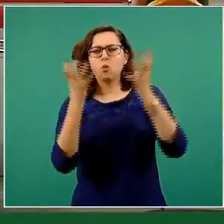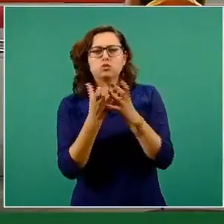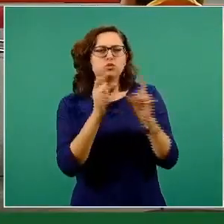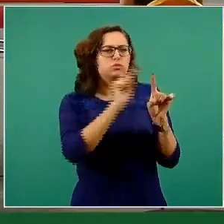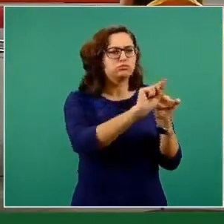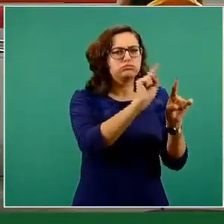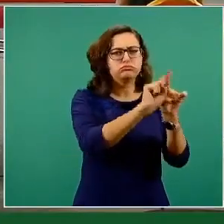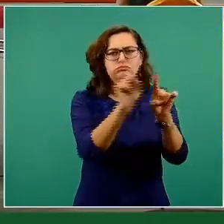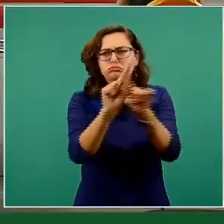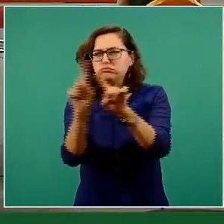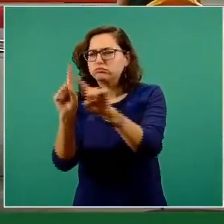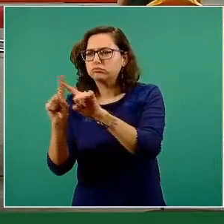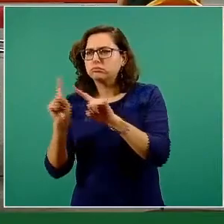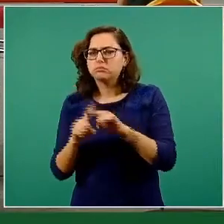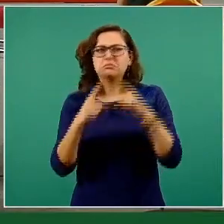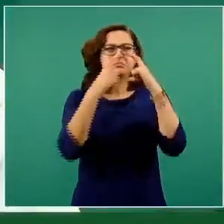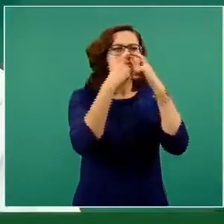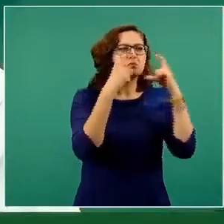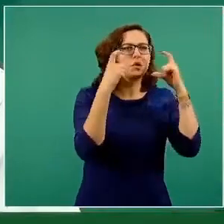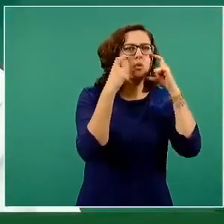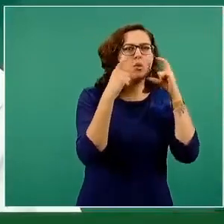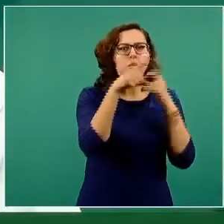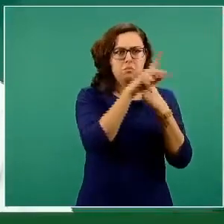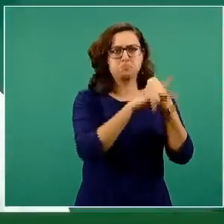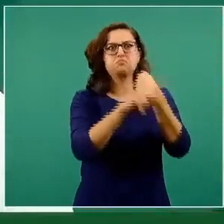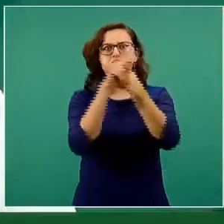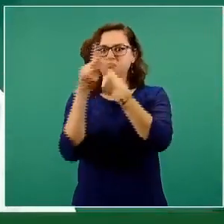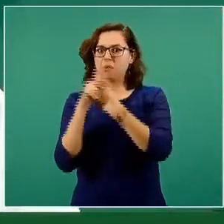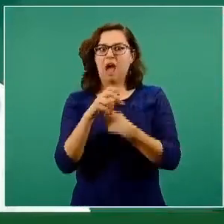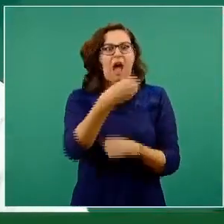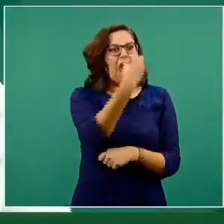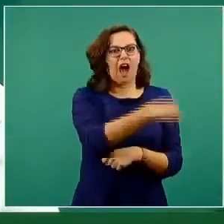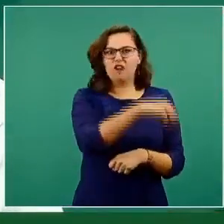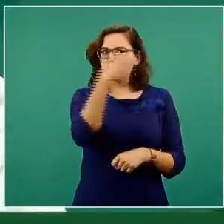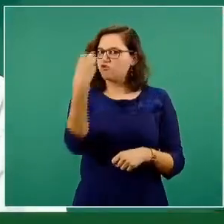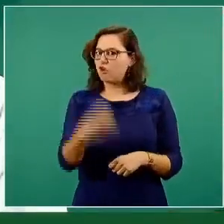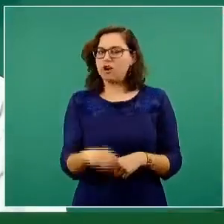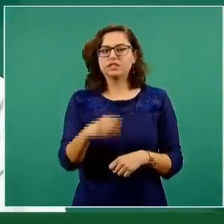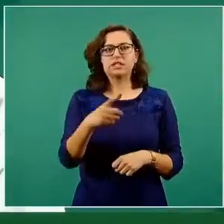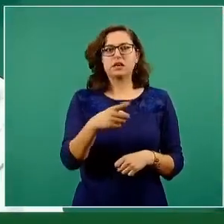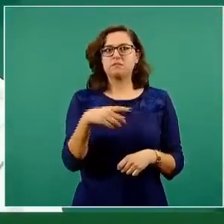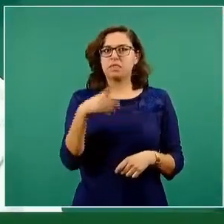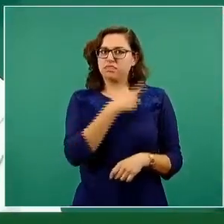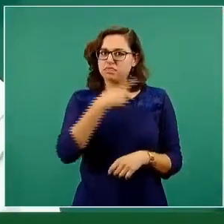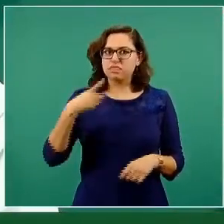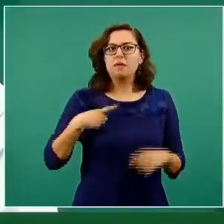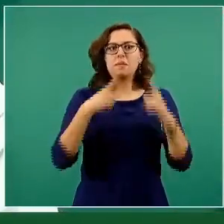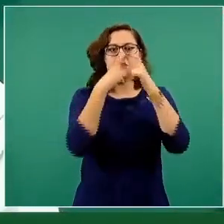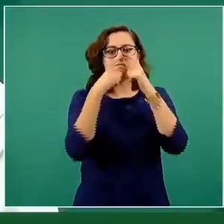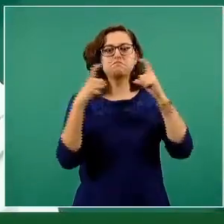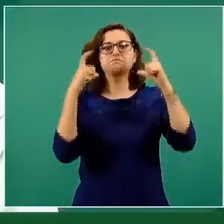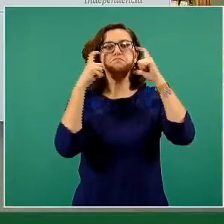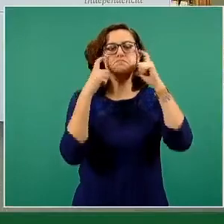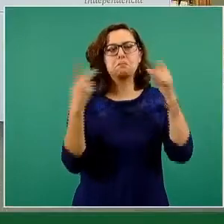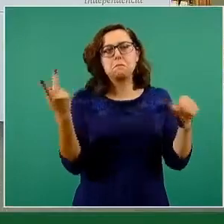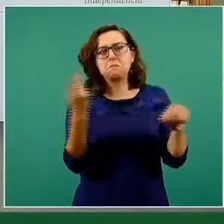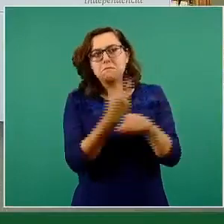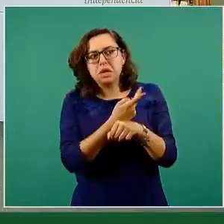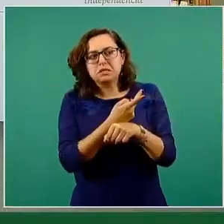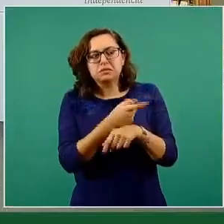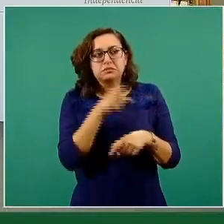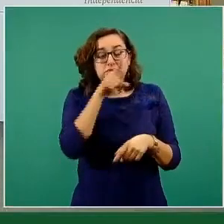oleadas epidémicas, o bien países que han hecho obligatorio el uso de cubrebocas, uno no